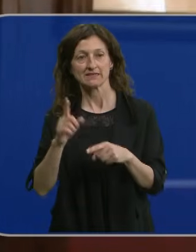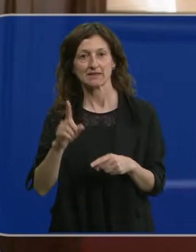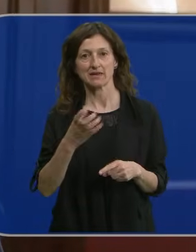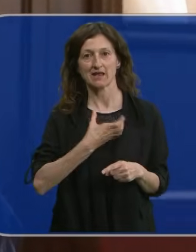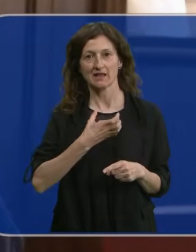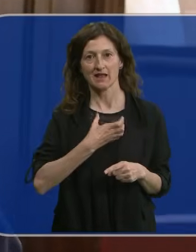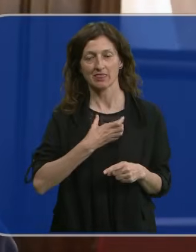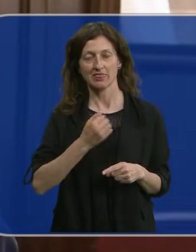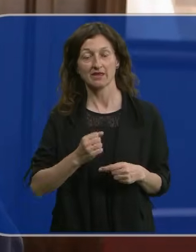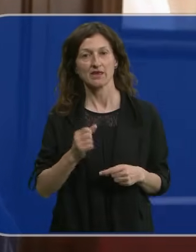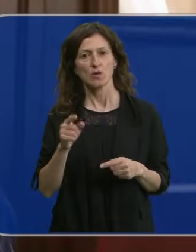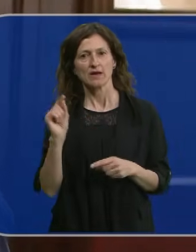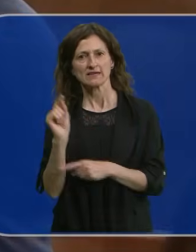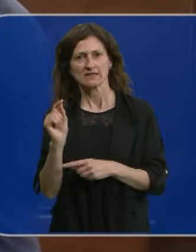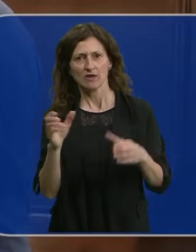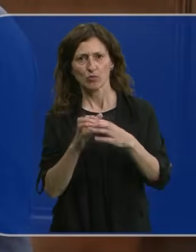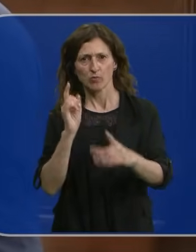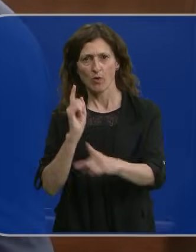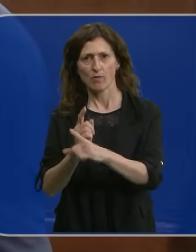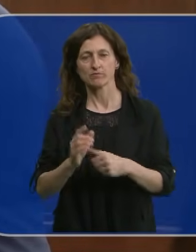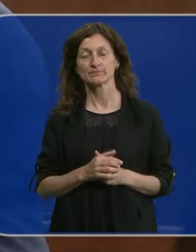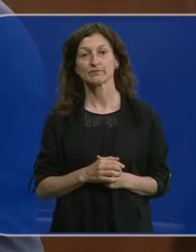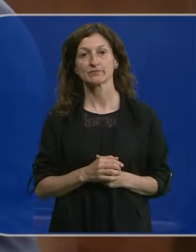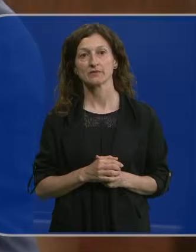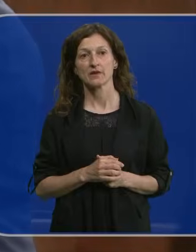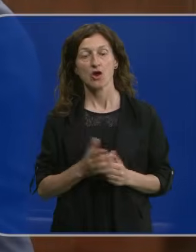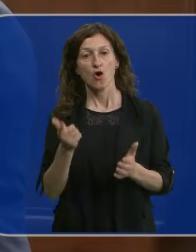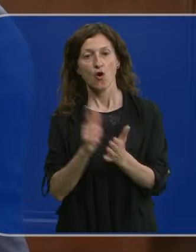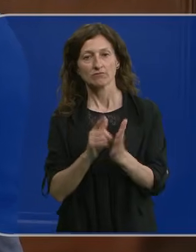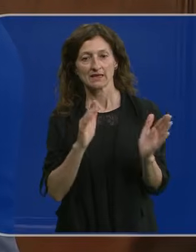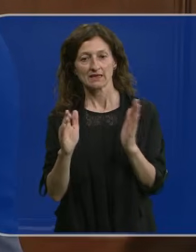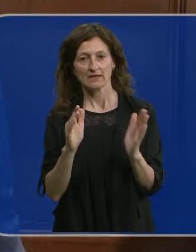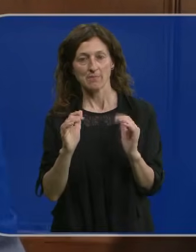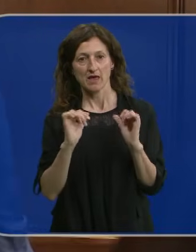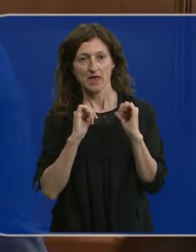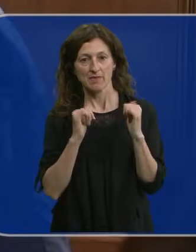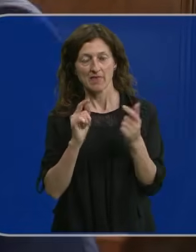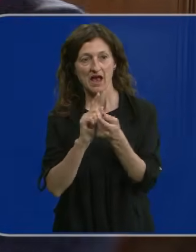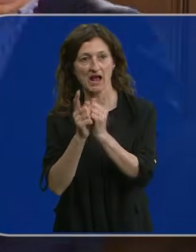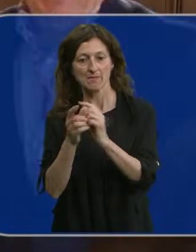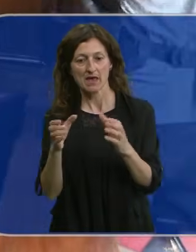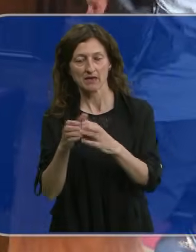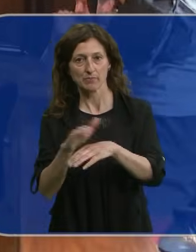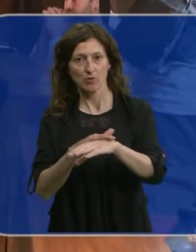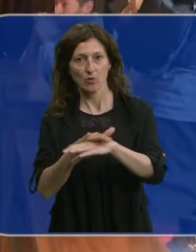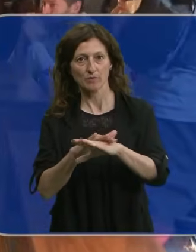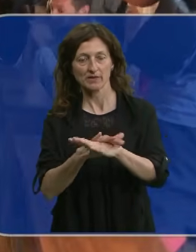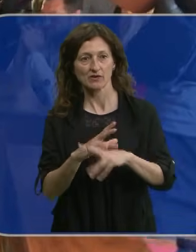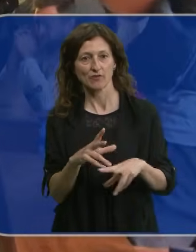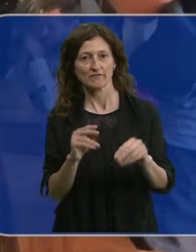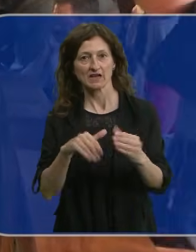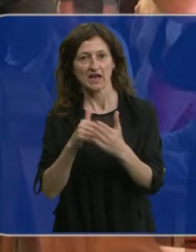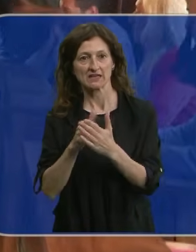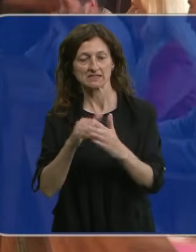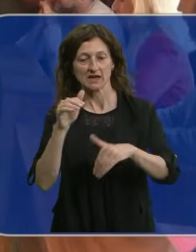primer edil, algo que ha sido criticado por la oposición. Se abre así una nueva etapa que no tendrá más cambios en el equipo de gobierno hasta las